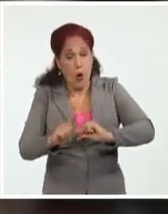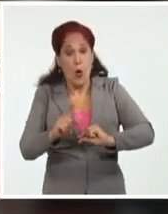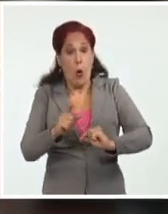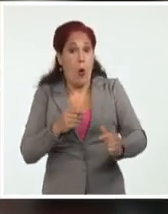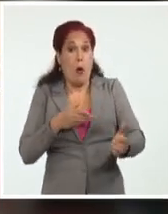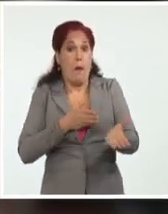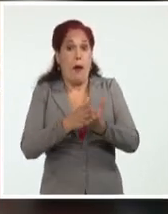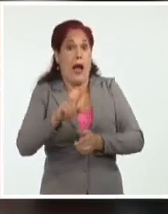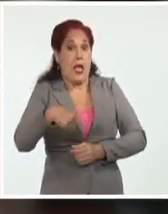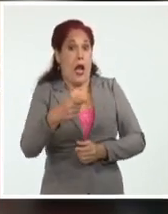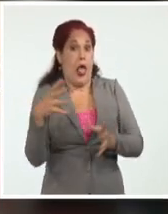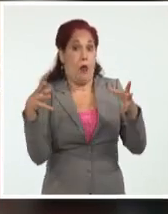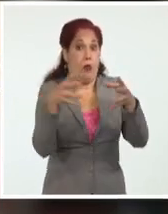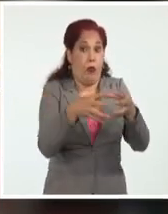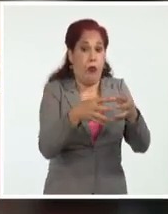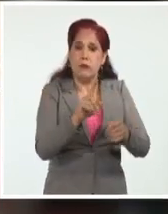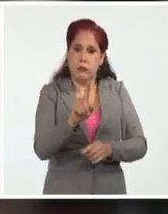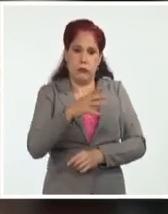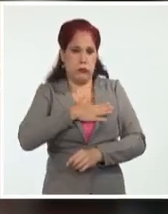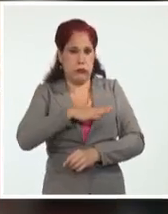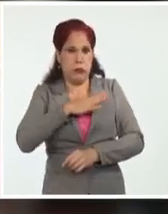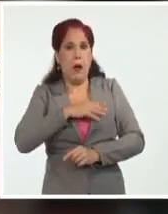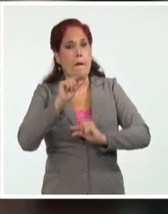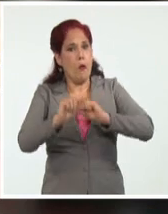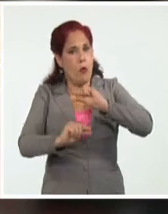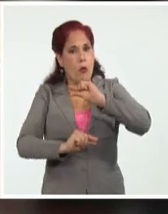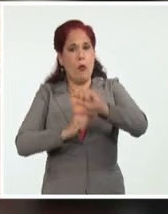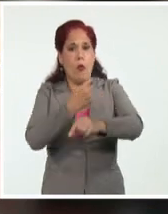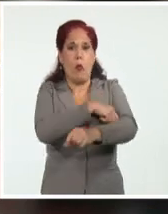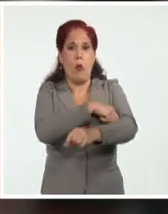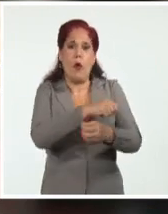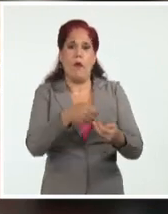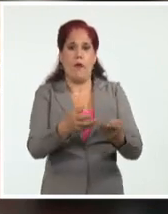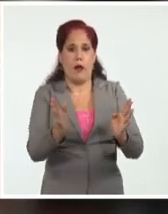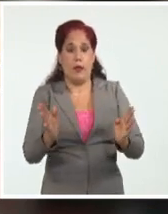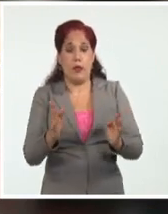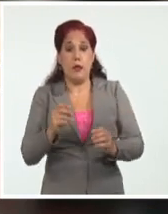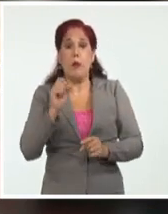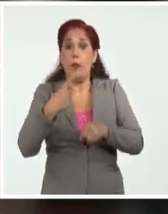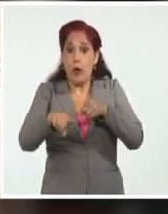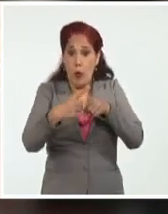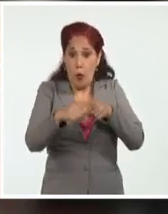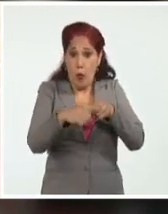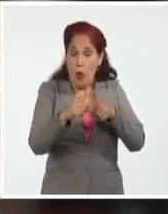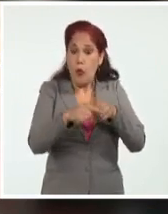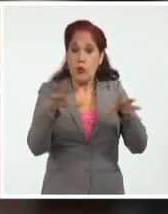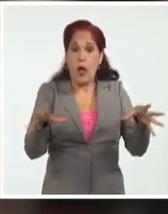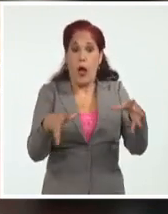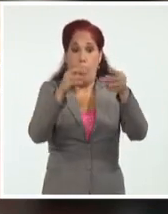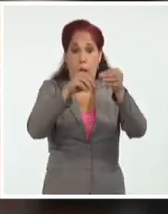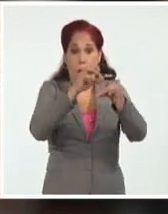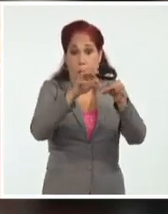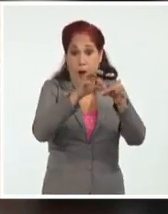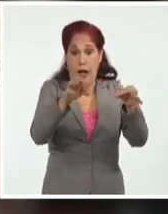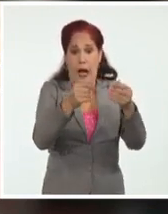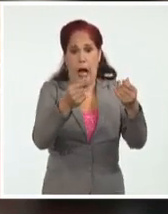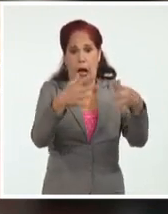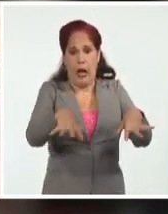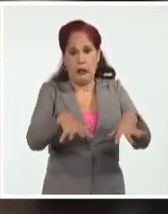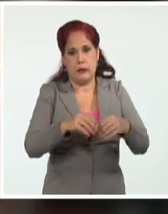van llegando los productos y se irán entregando a la población. Todos los productos serán entregados de manera